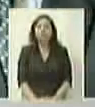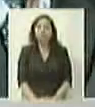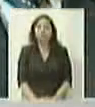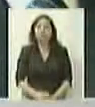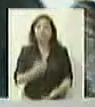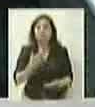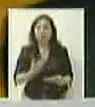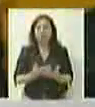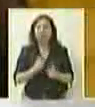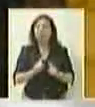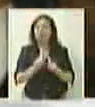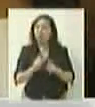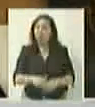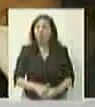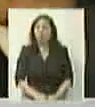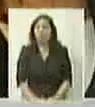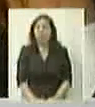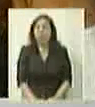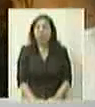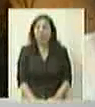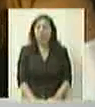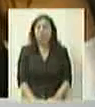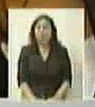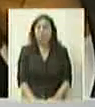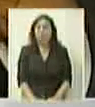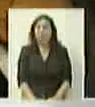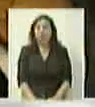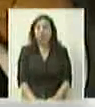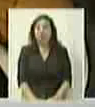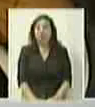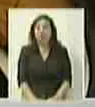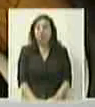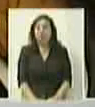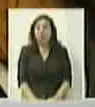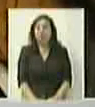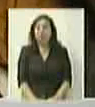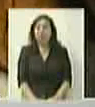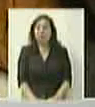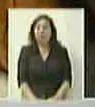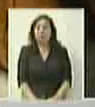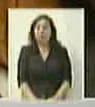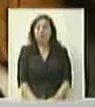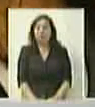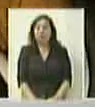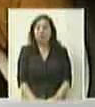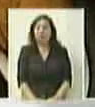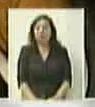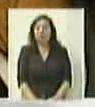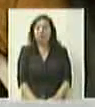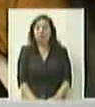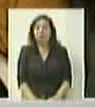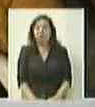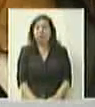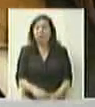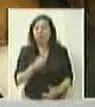2017. Bueno, muchas gracias. Si tienen alguna pregunta. Por la parte de oposición, el congresista Juan de Díaz Dios ha dicho que